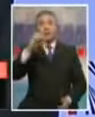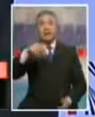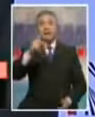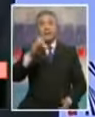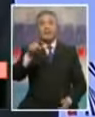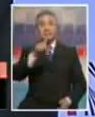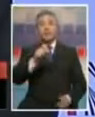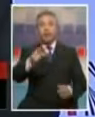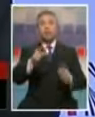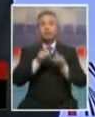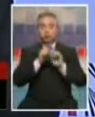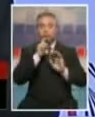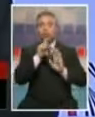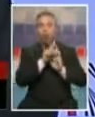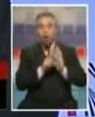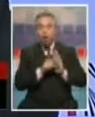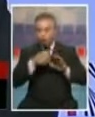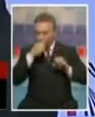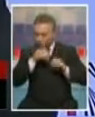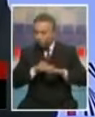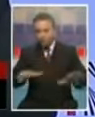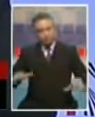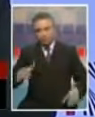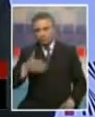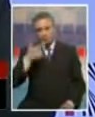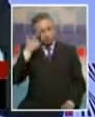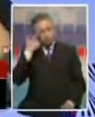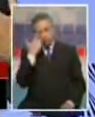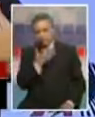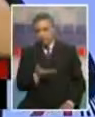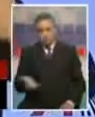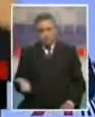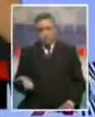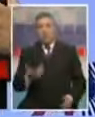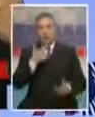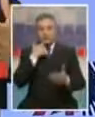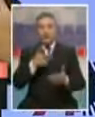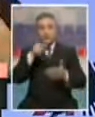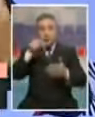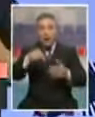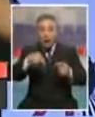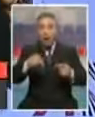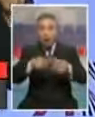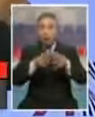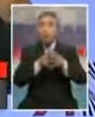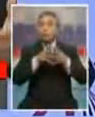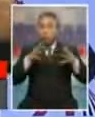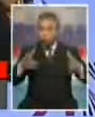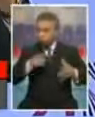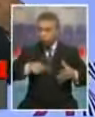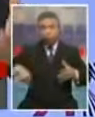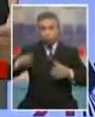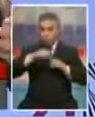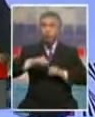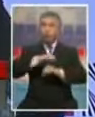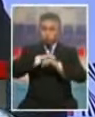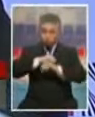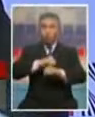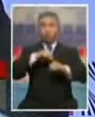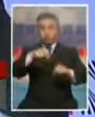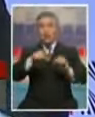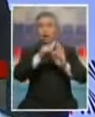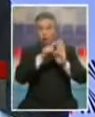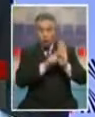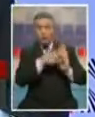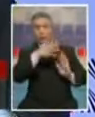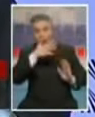aguas que es un código de riego demencial. Es una buena idea que el grueso de los candidatos hoy día estemos contra Pascual Ama, Hidroaicén y el código de